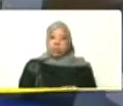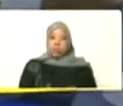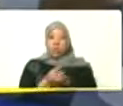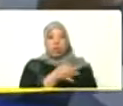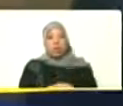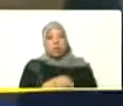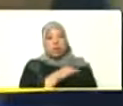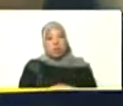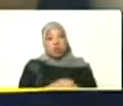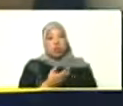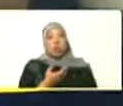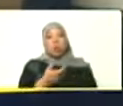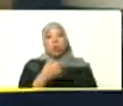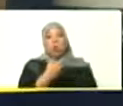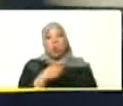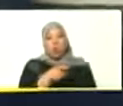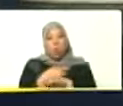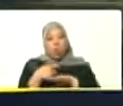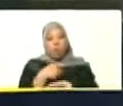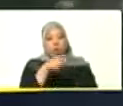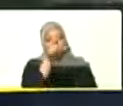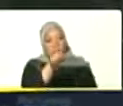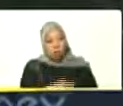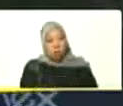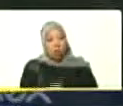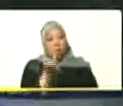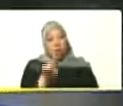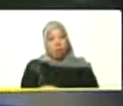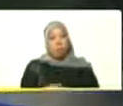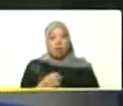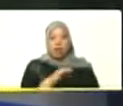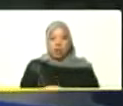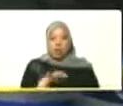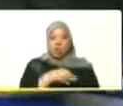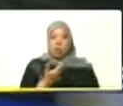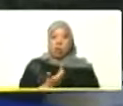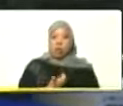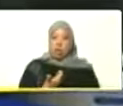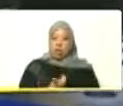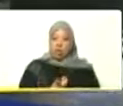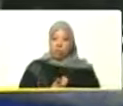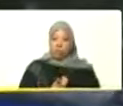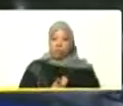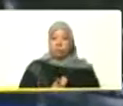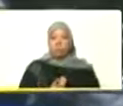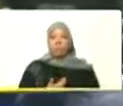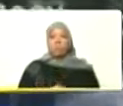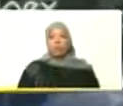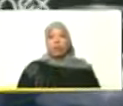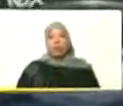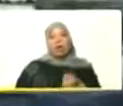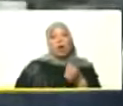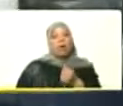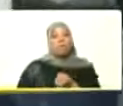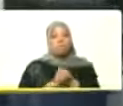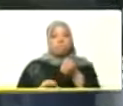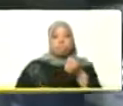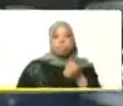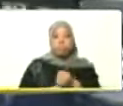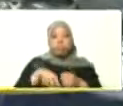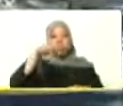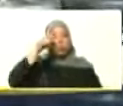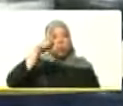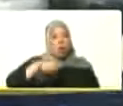señor gobernador, al señor alcalde y sobre todo al poder popular por el apoyo y